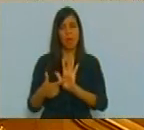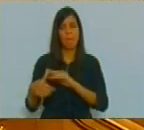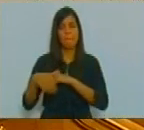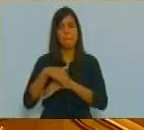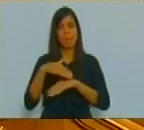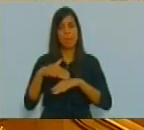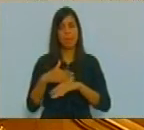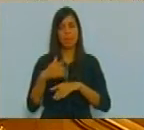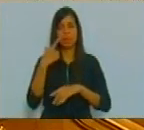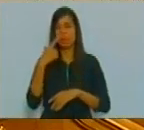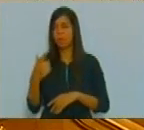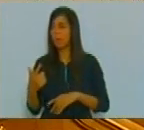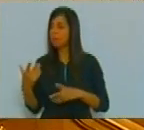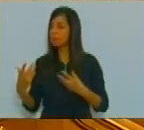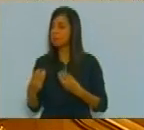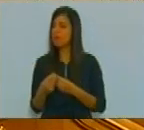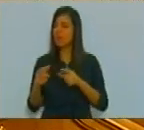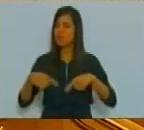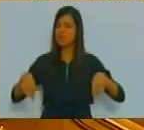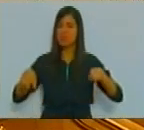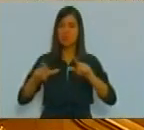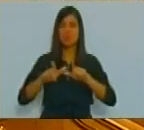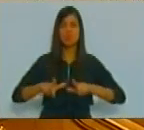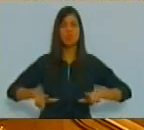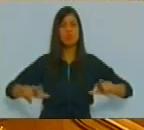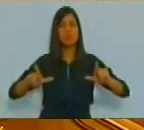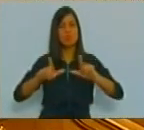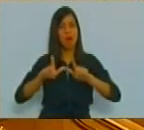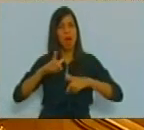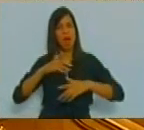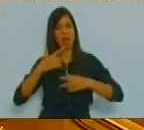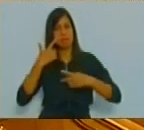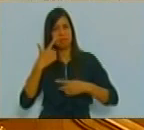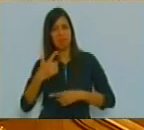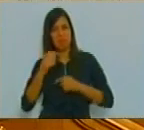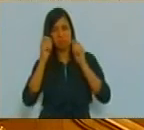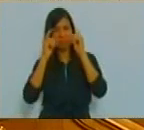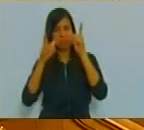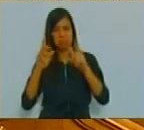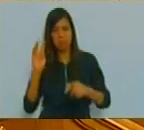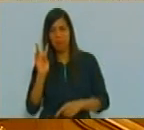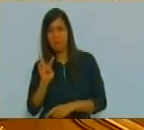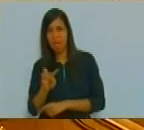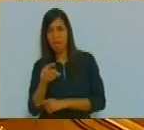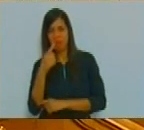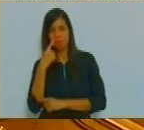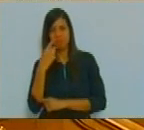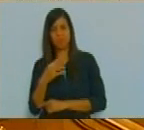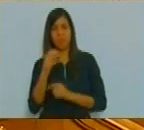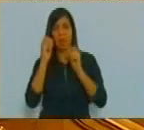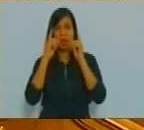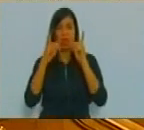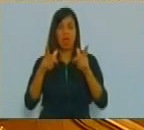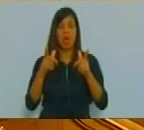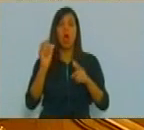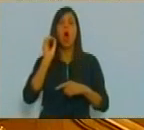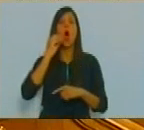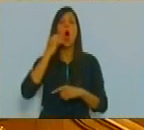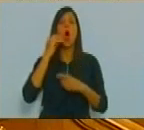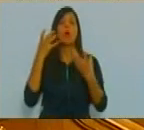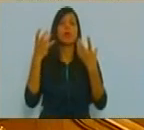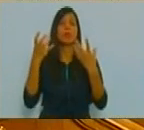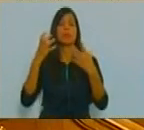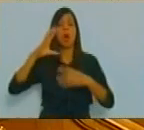con un viceministro y realmente me impresionó mucho los cientos de jóvenes con